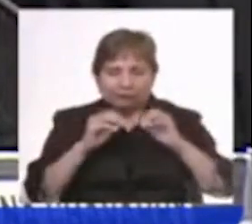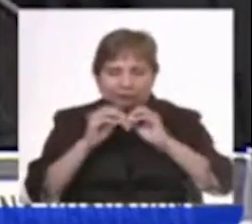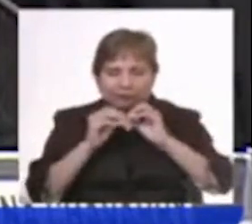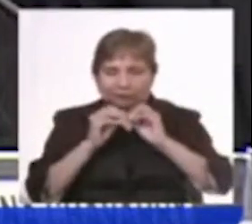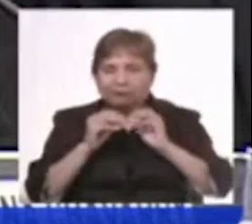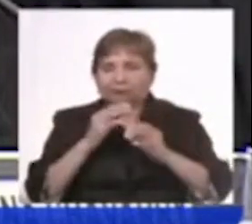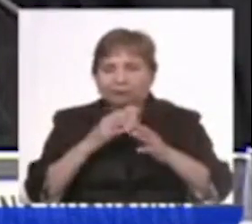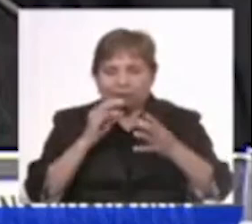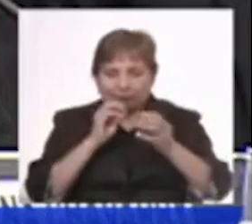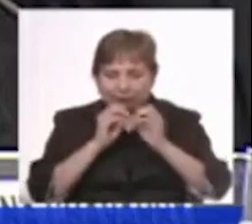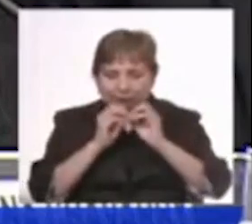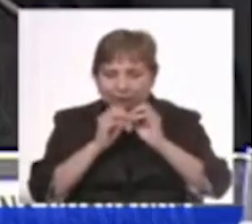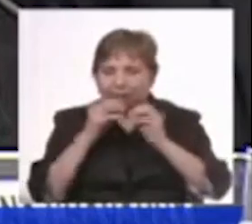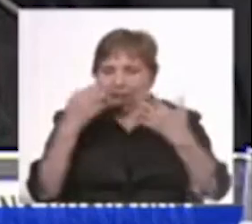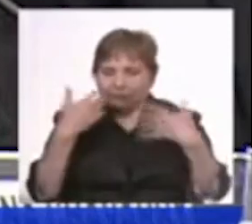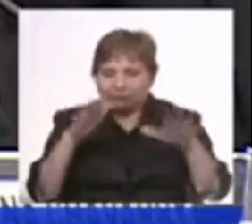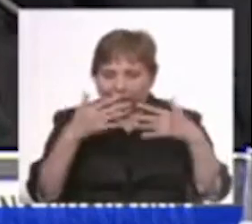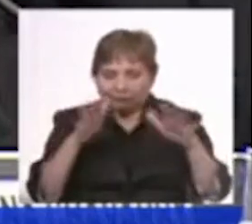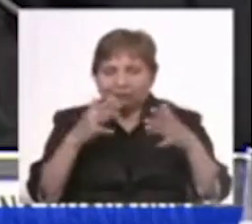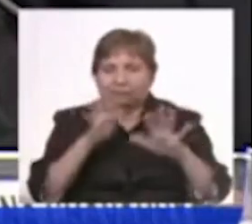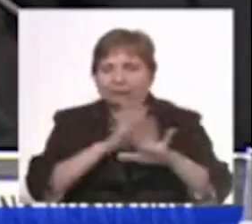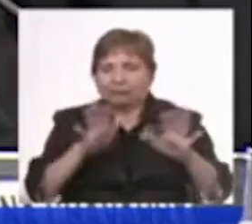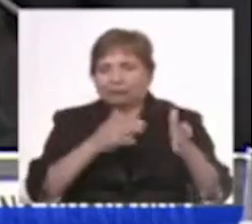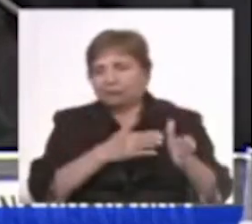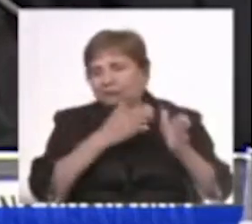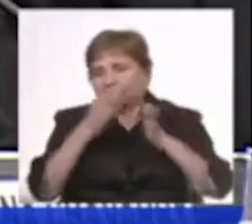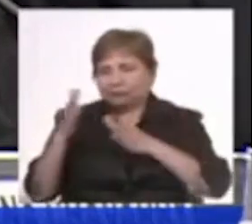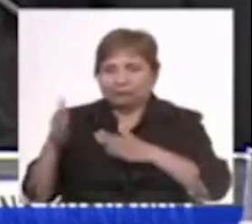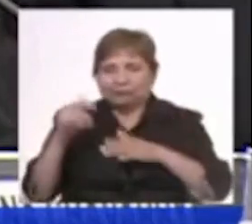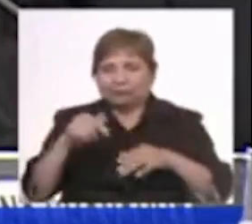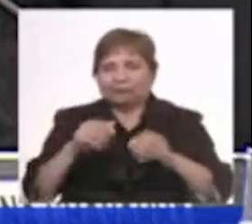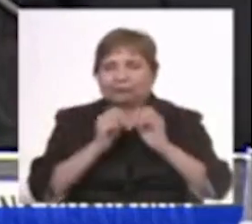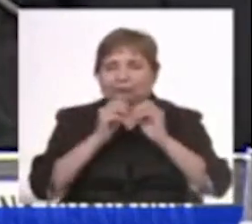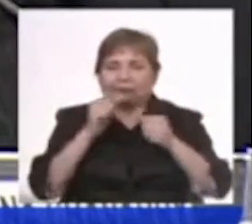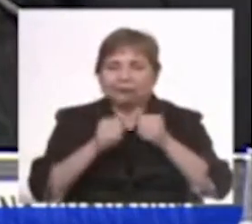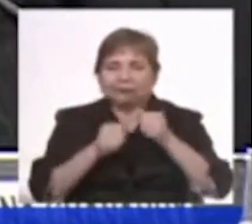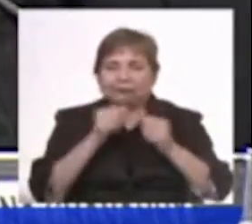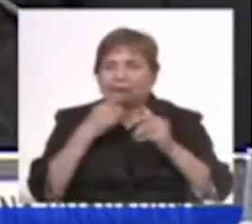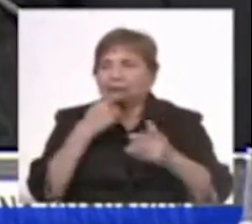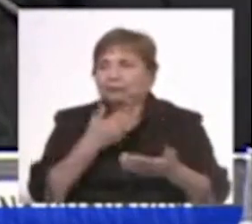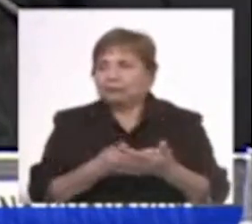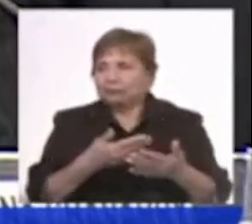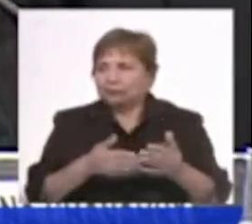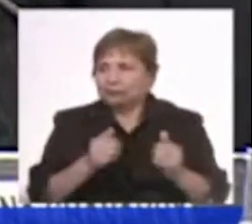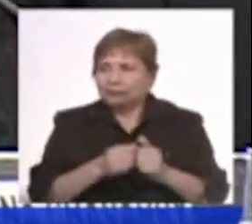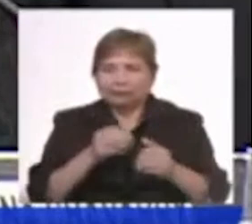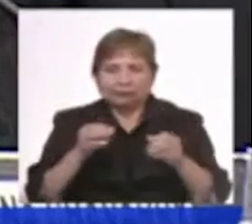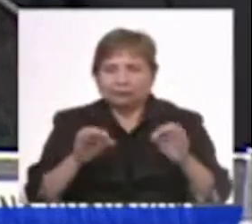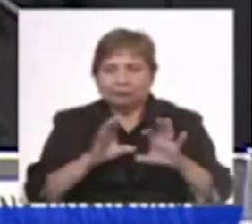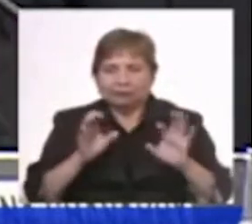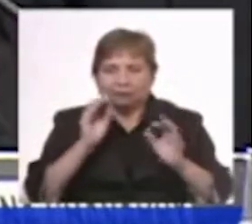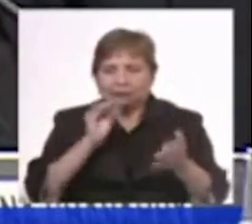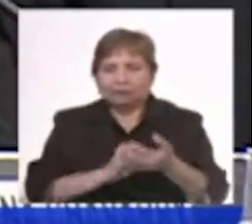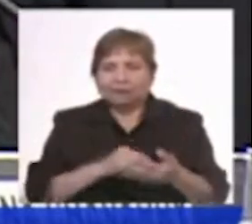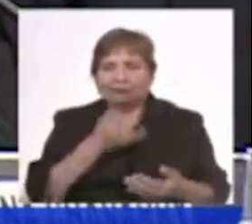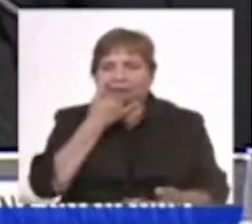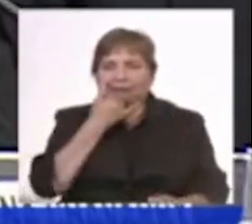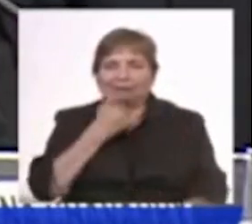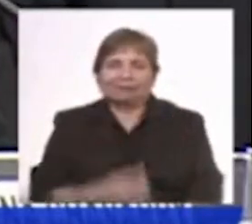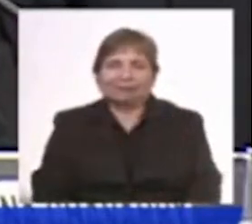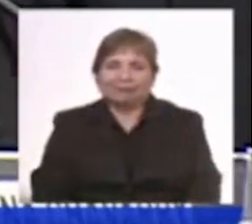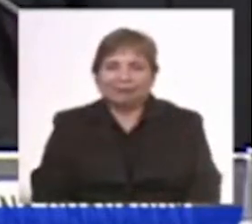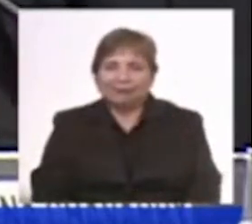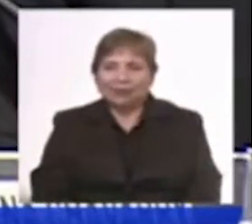debidas correcciones para que se implante a partir de estas fechas. Eso ya indudablemente no volverá a ocurrir.